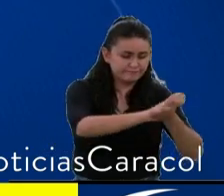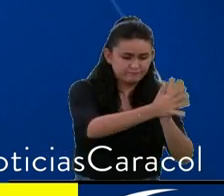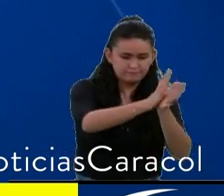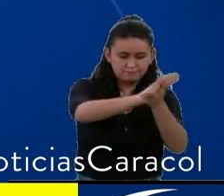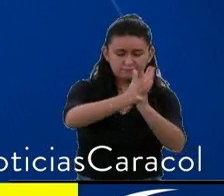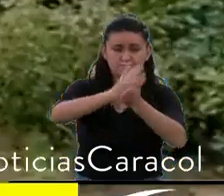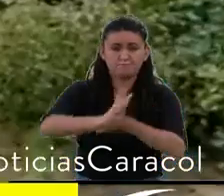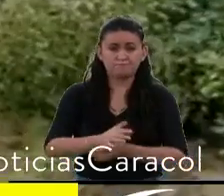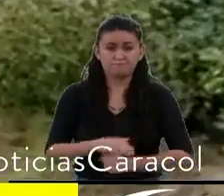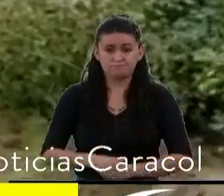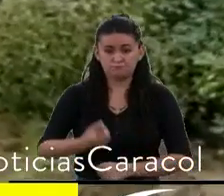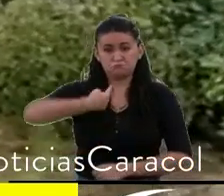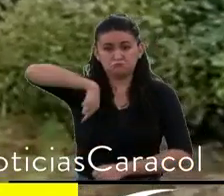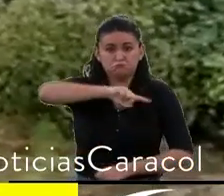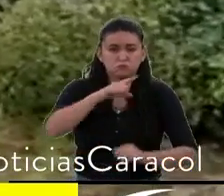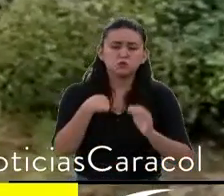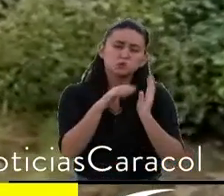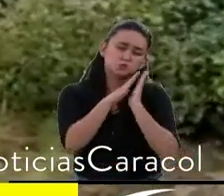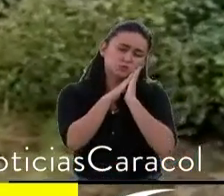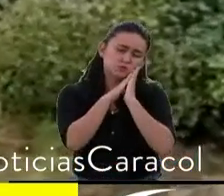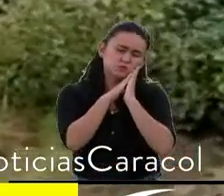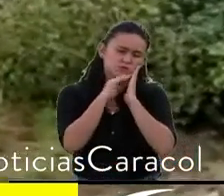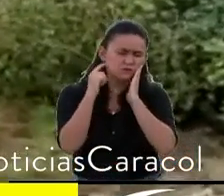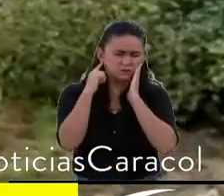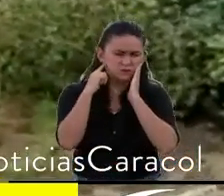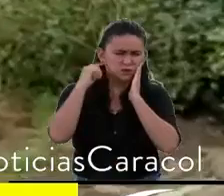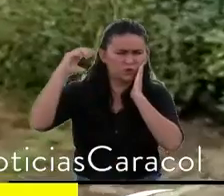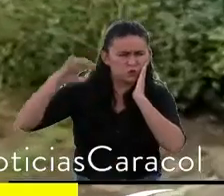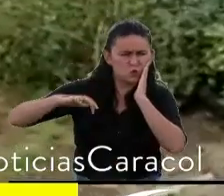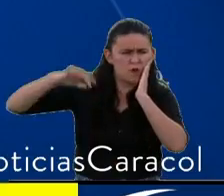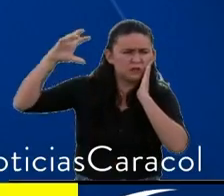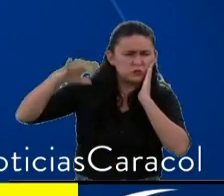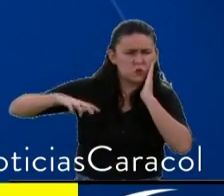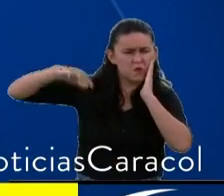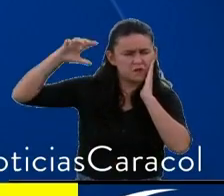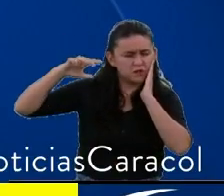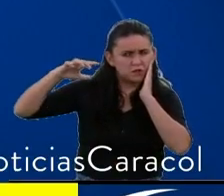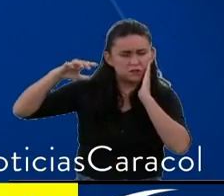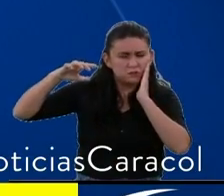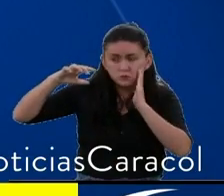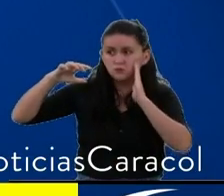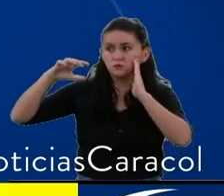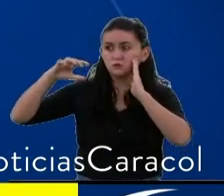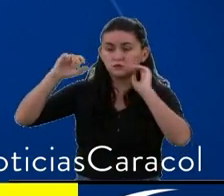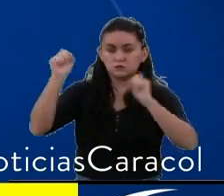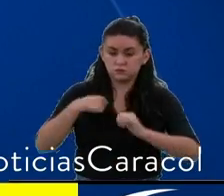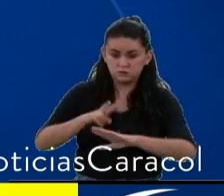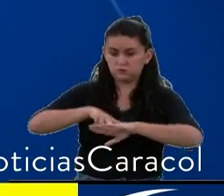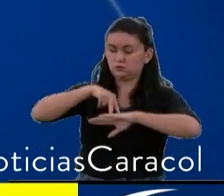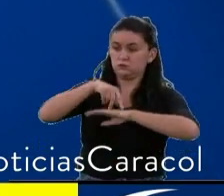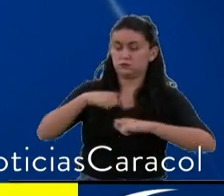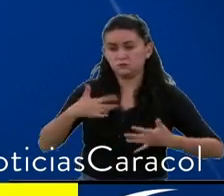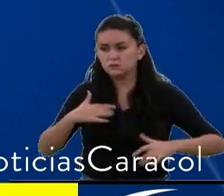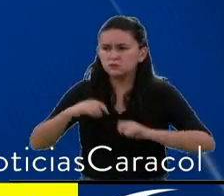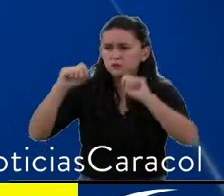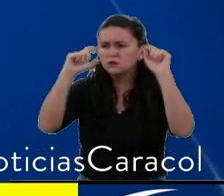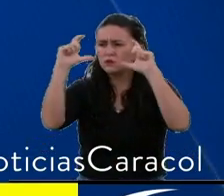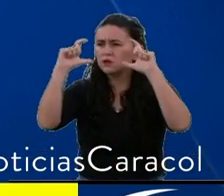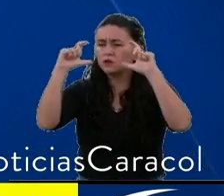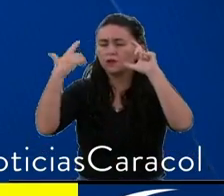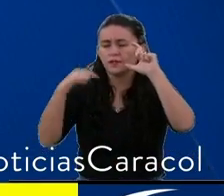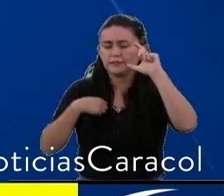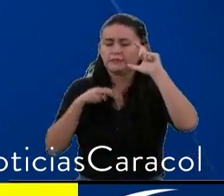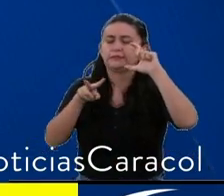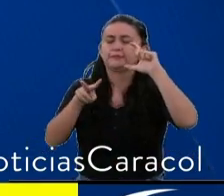estábamos durmiendo cuando escuchamos que llovía y escuchamos un ruido, nos levantamos a mirar. Cuando nos dimos de cuenta